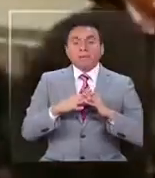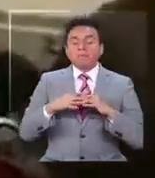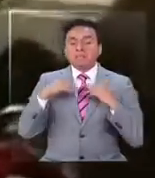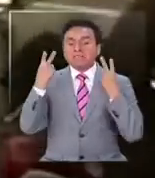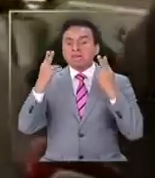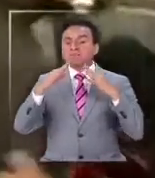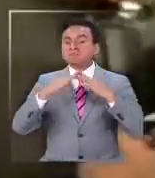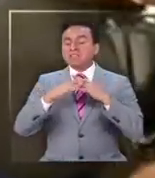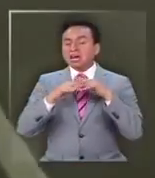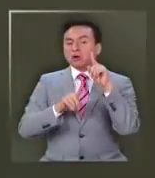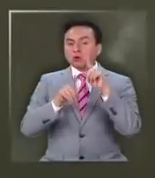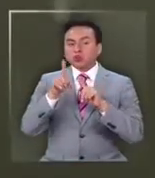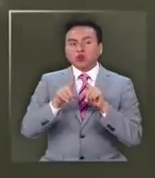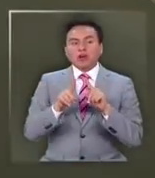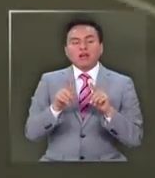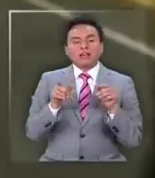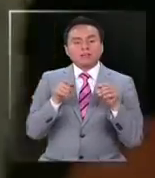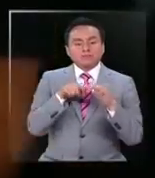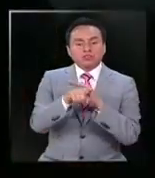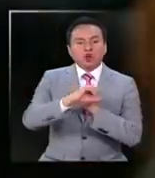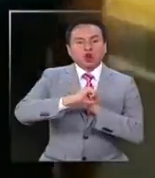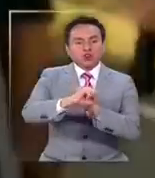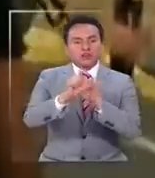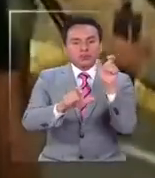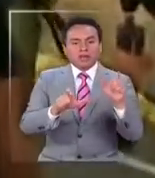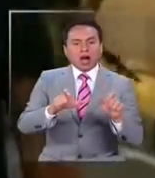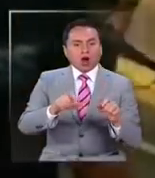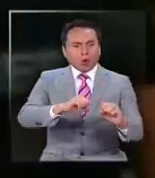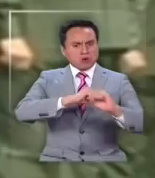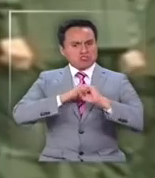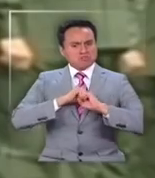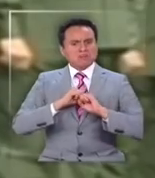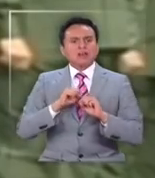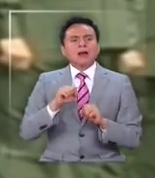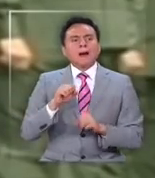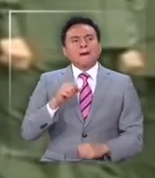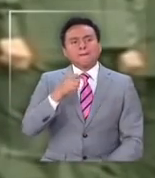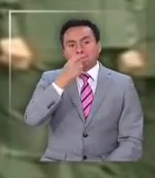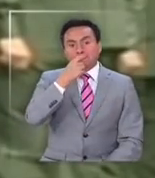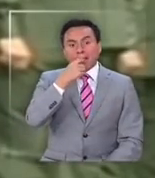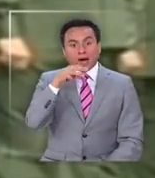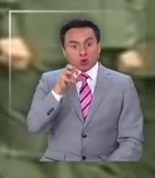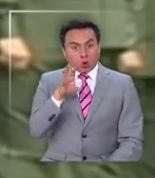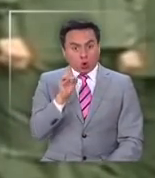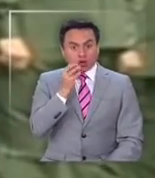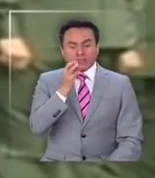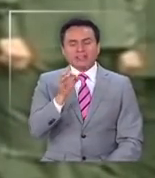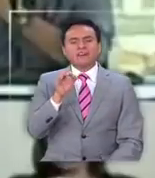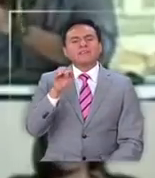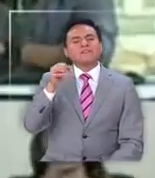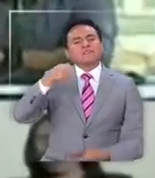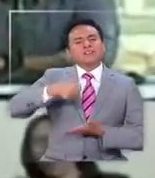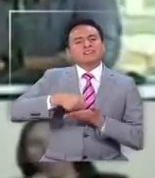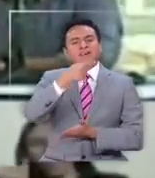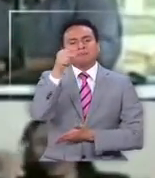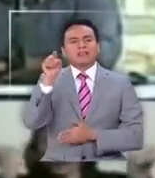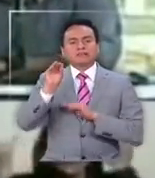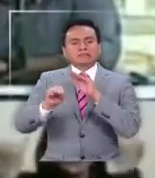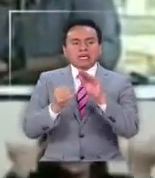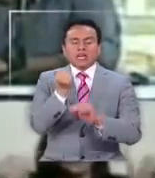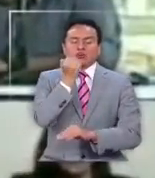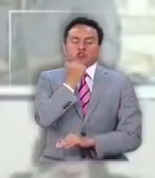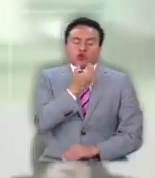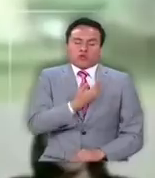el régimen venezolano aumentó la persecución contra líderes de la oposición, Maduro ha llamado al diálogo nacional este fin de semana y ha reconocido errores